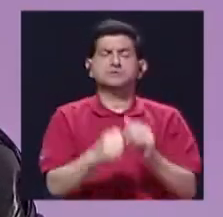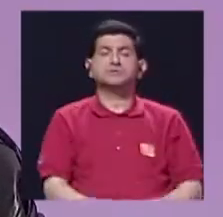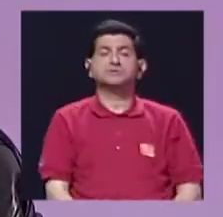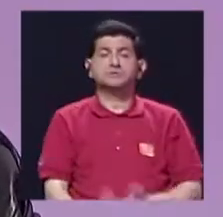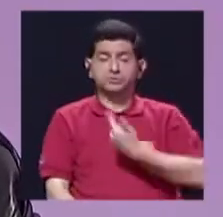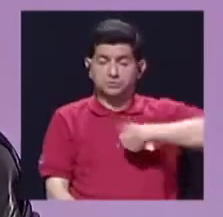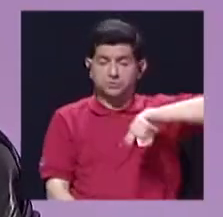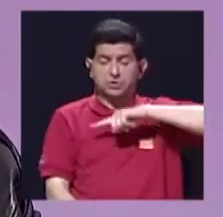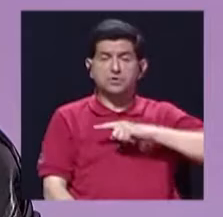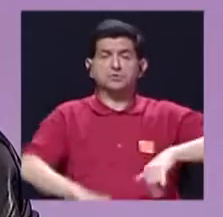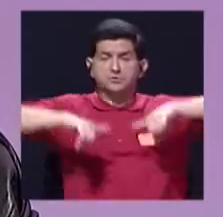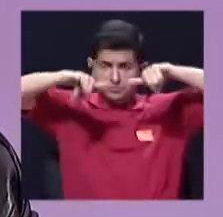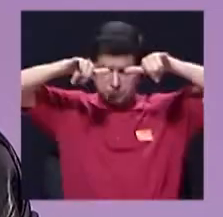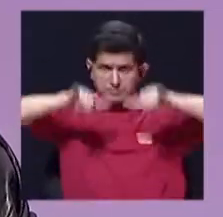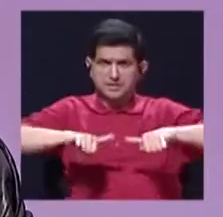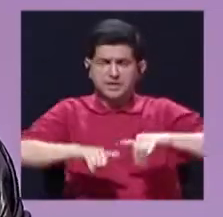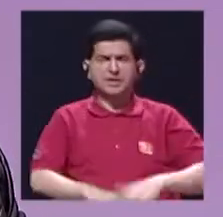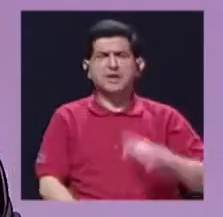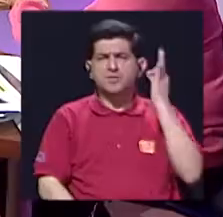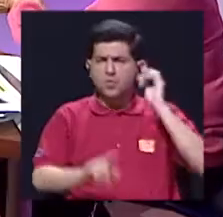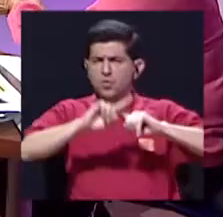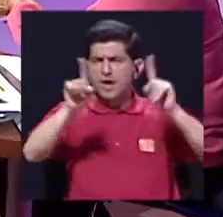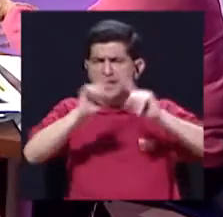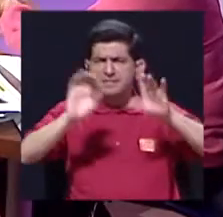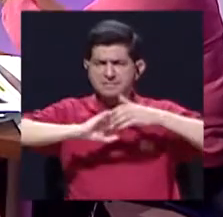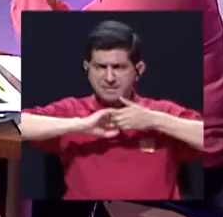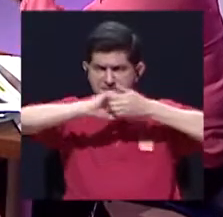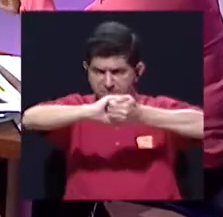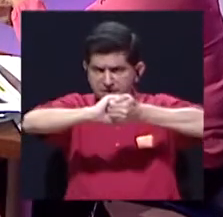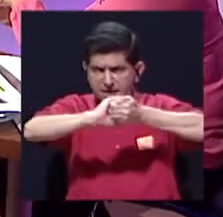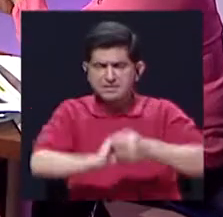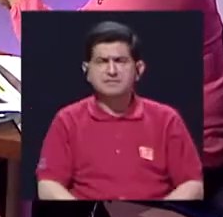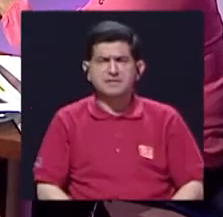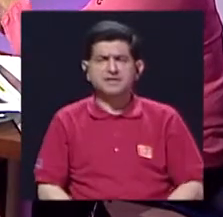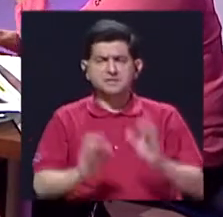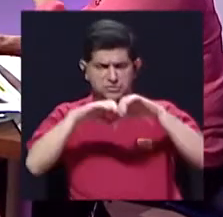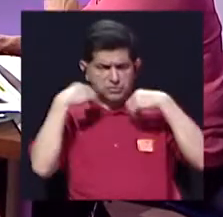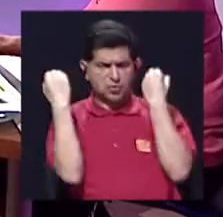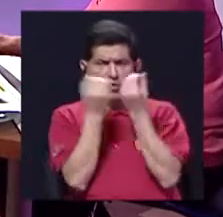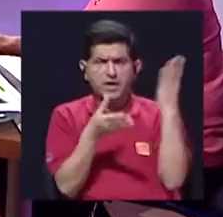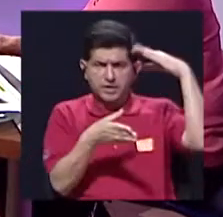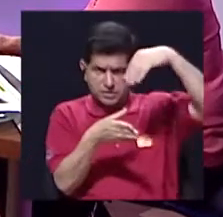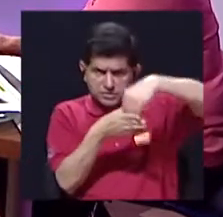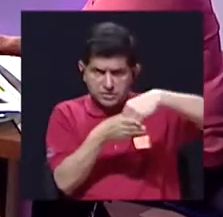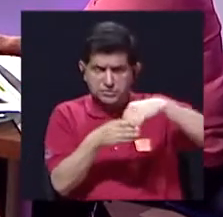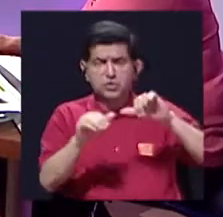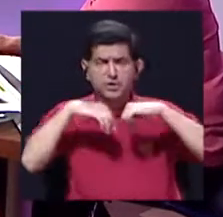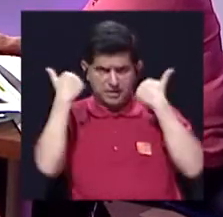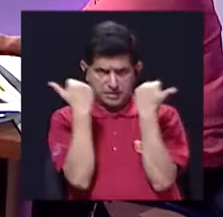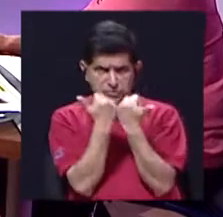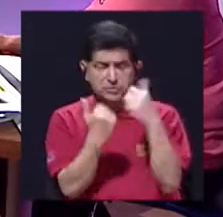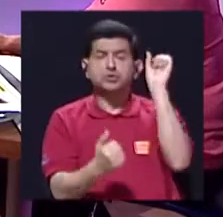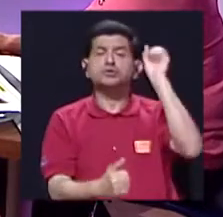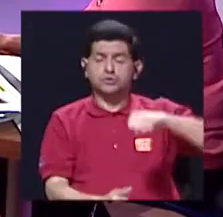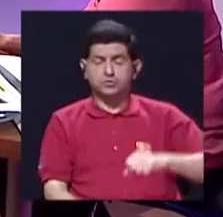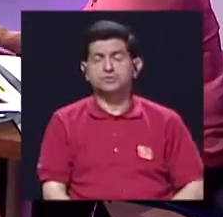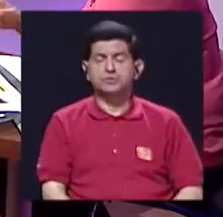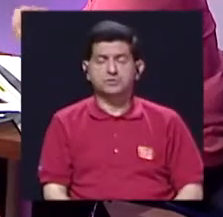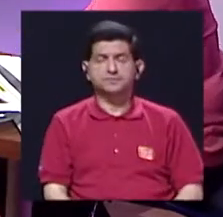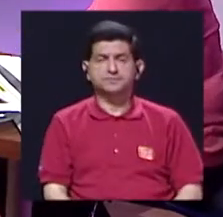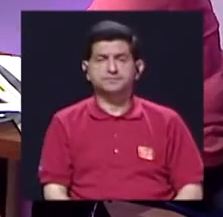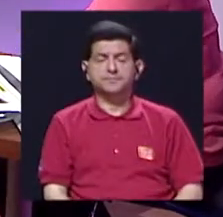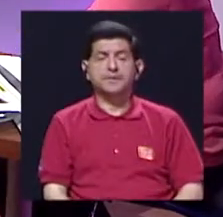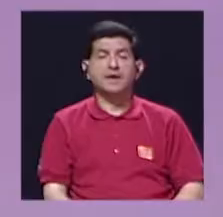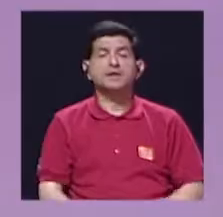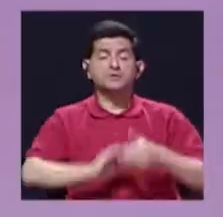hemos mantenido. Son mujeres de distintas cooperativas que se organizaron en esa asociación. Sí, de Perfecto. Cooperativas